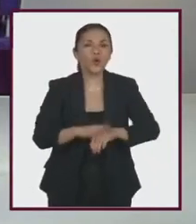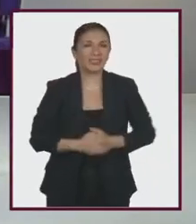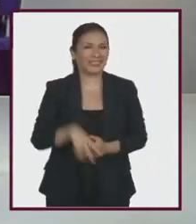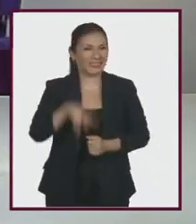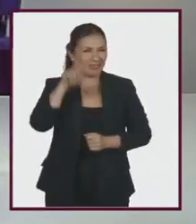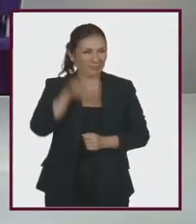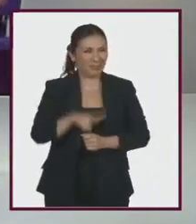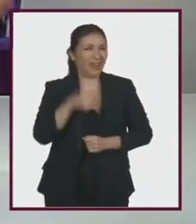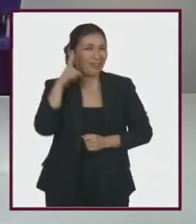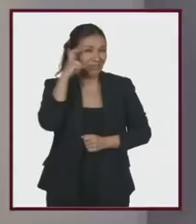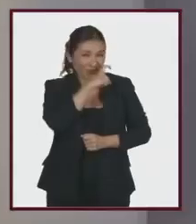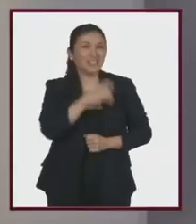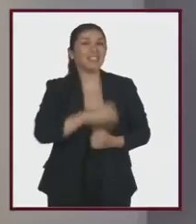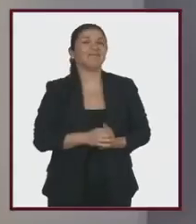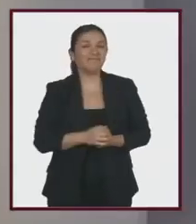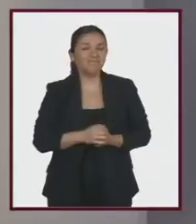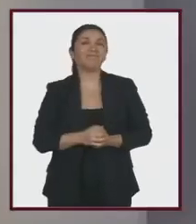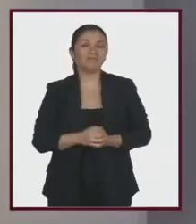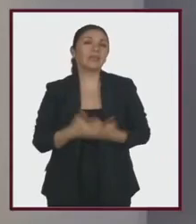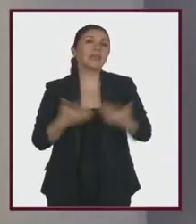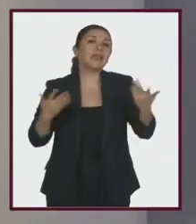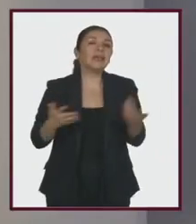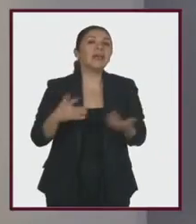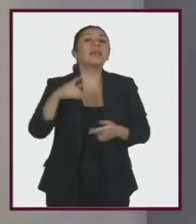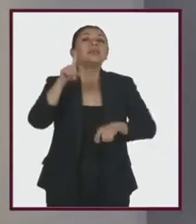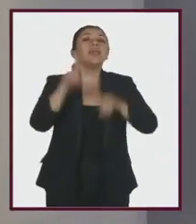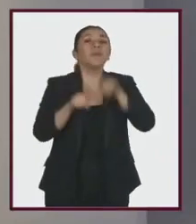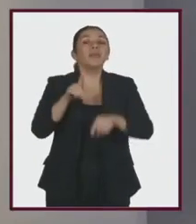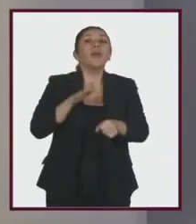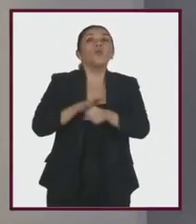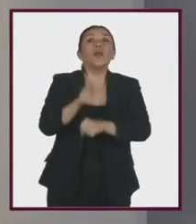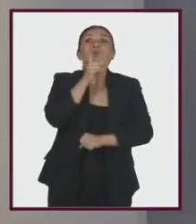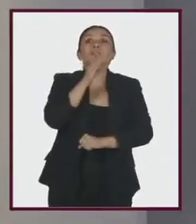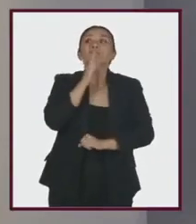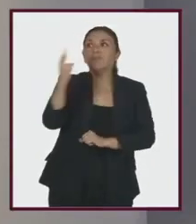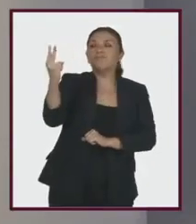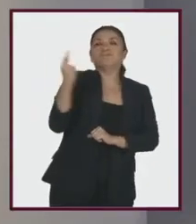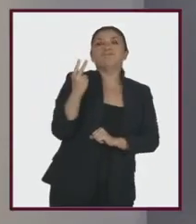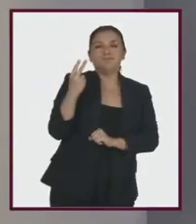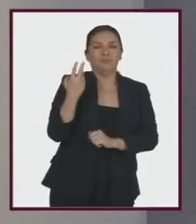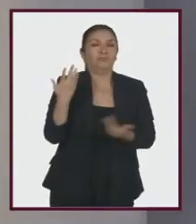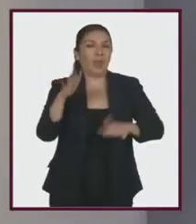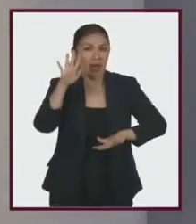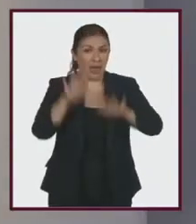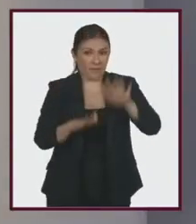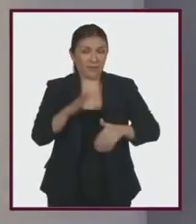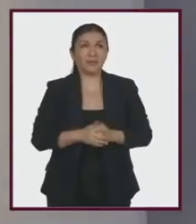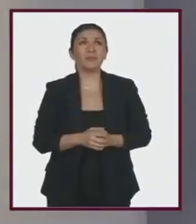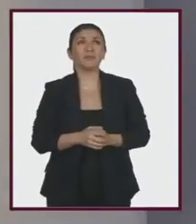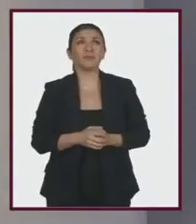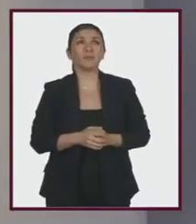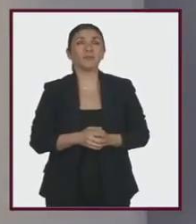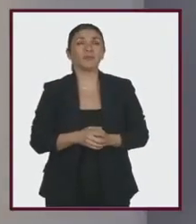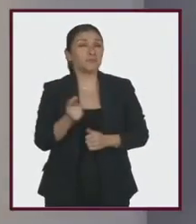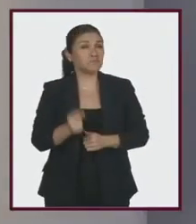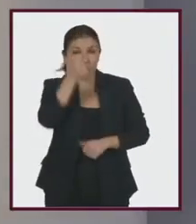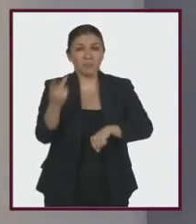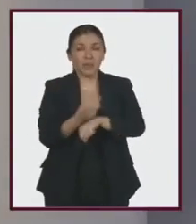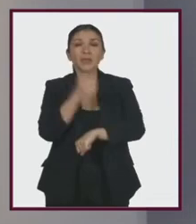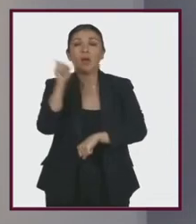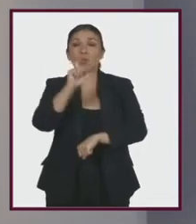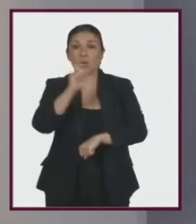complejo, creo que también va a depender de frente a quién estemos, ¿no? O sea, muchas veces lo primero que ocurre es que cuando